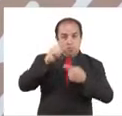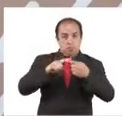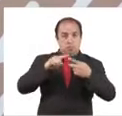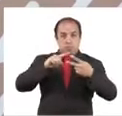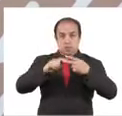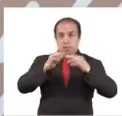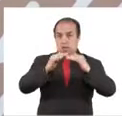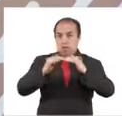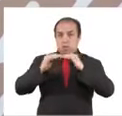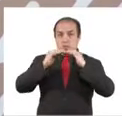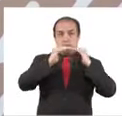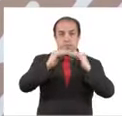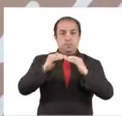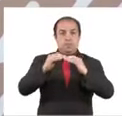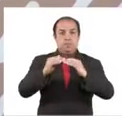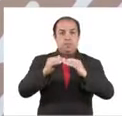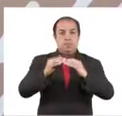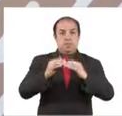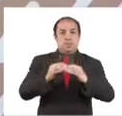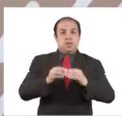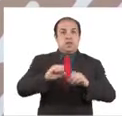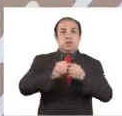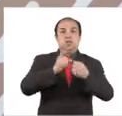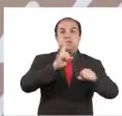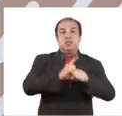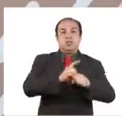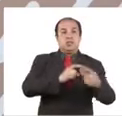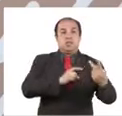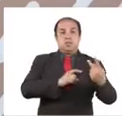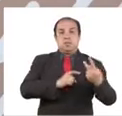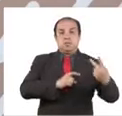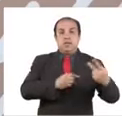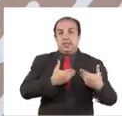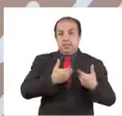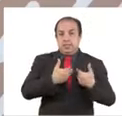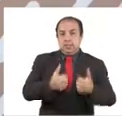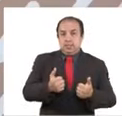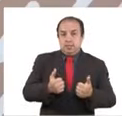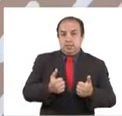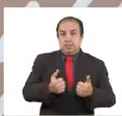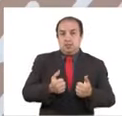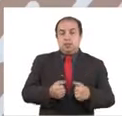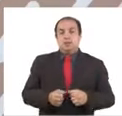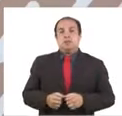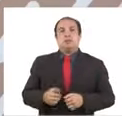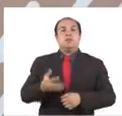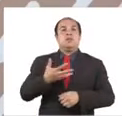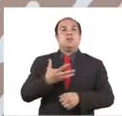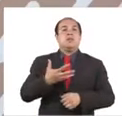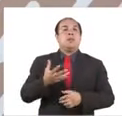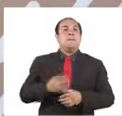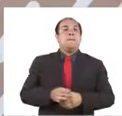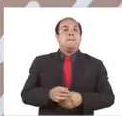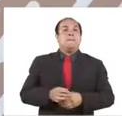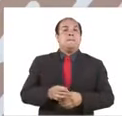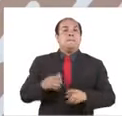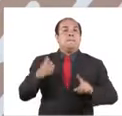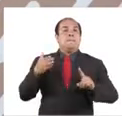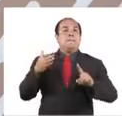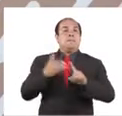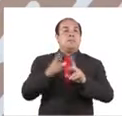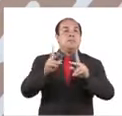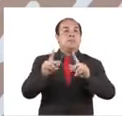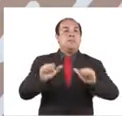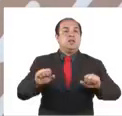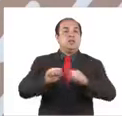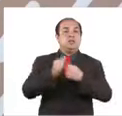equidad y la empatía con la sociedad nos guiarán a la paz social. Así que los invito a